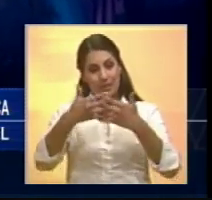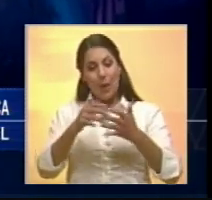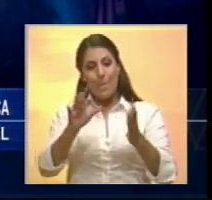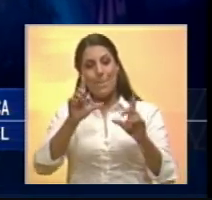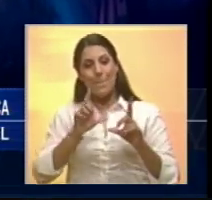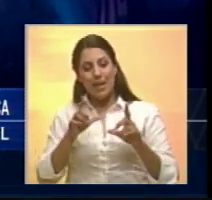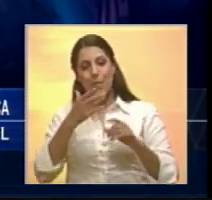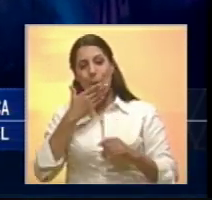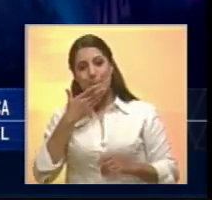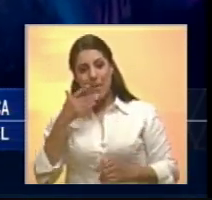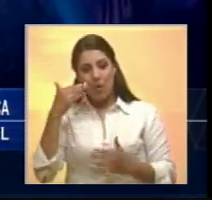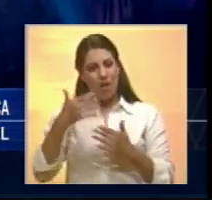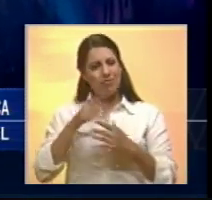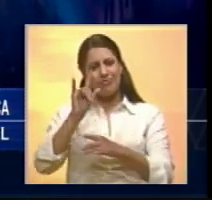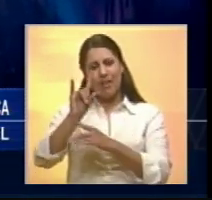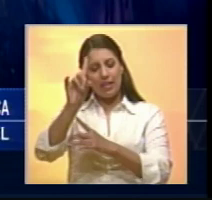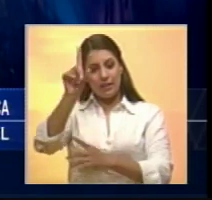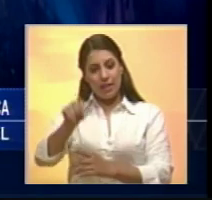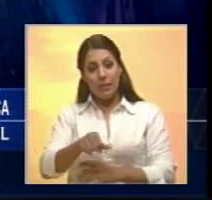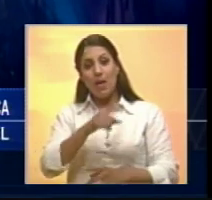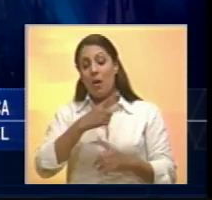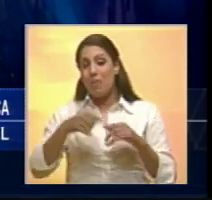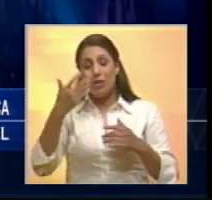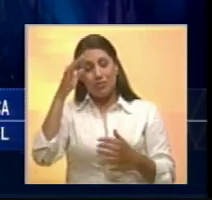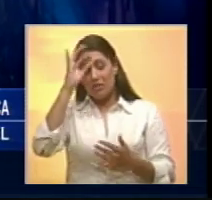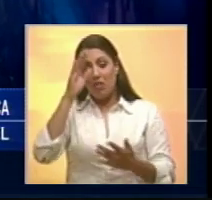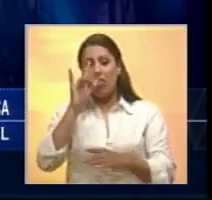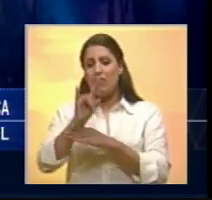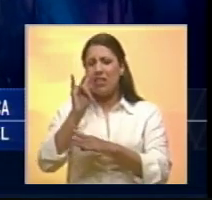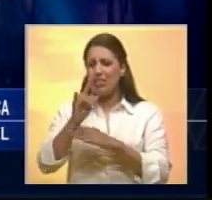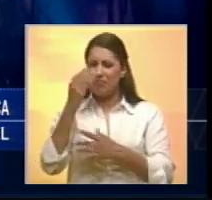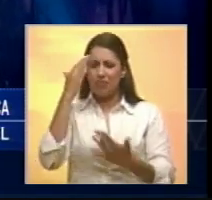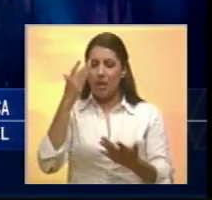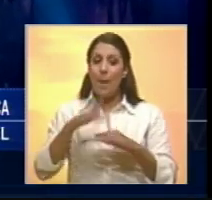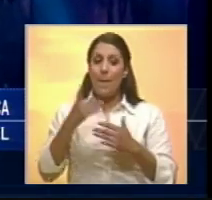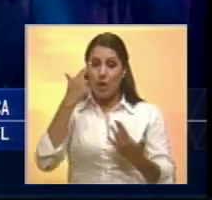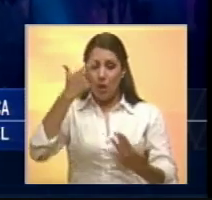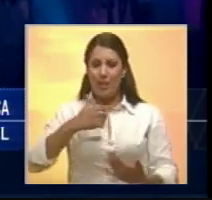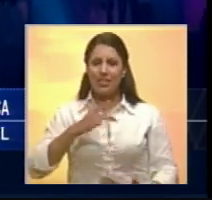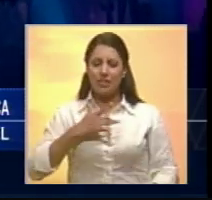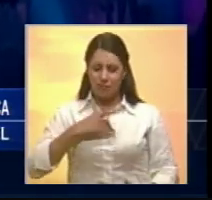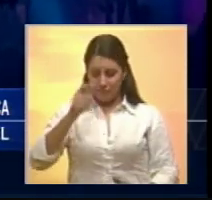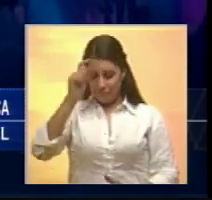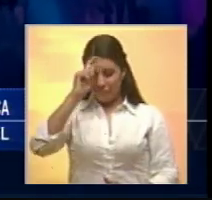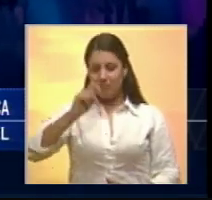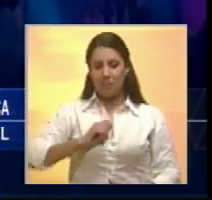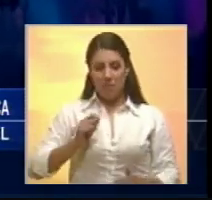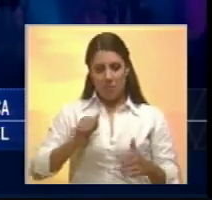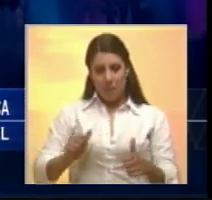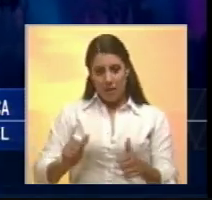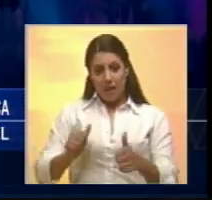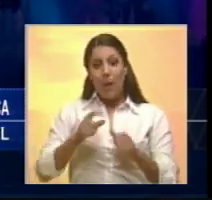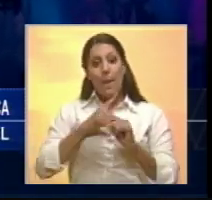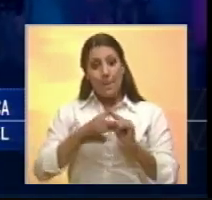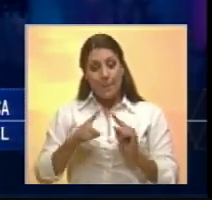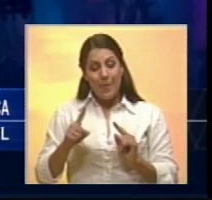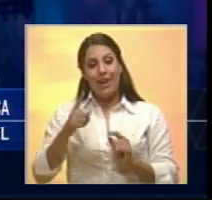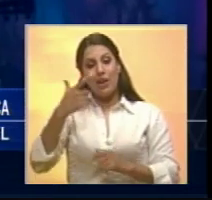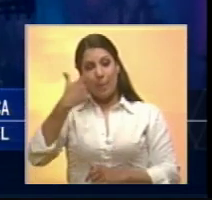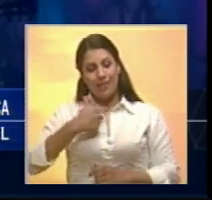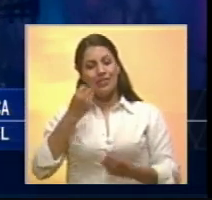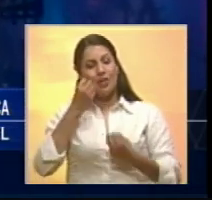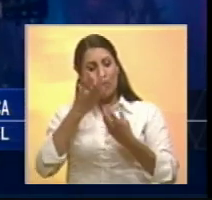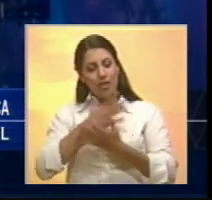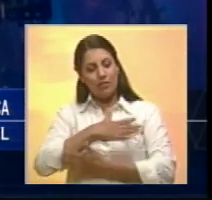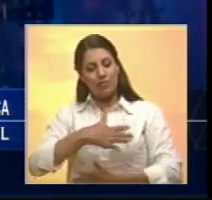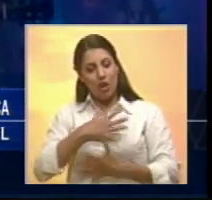Premio Nobel de este año. Aunque se desconocen las razones, se sabe que la estrella se siente honrado por el reconocimiento y que la Academia ha